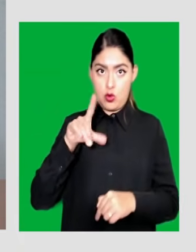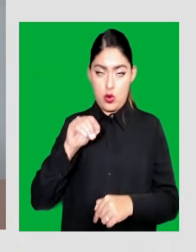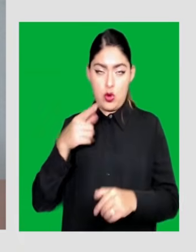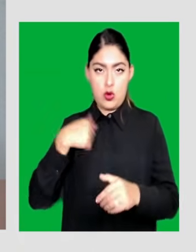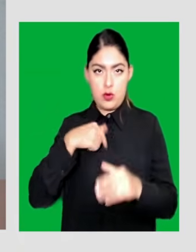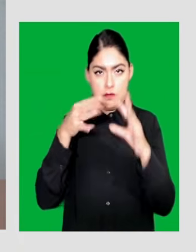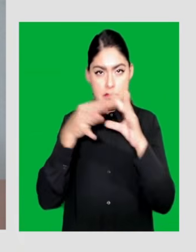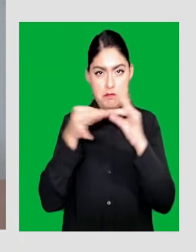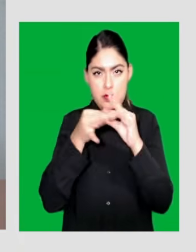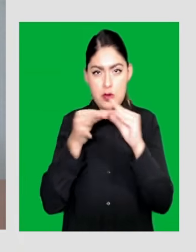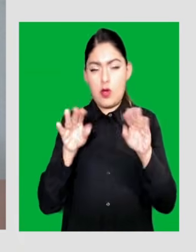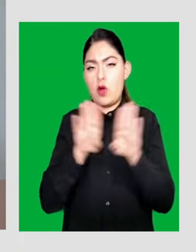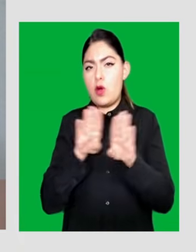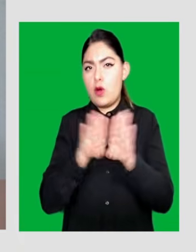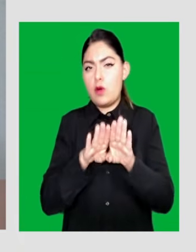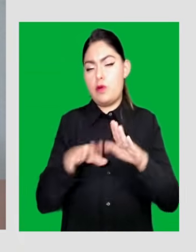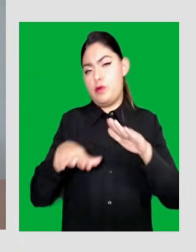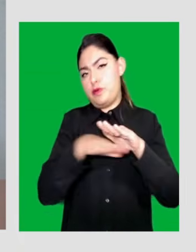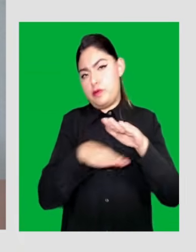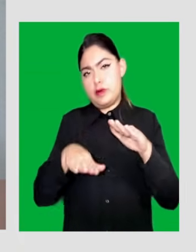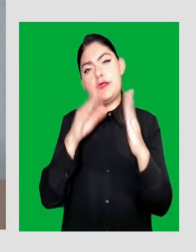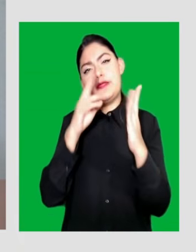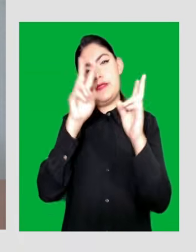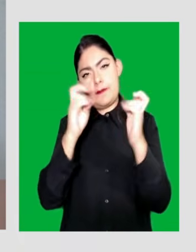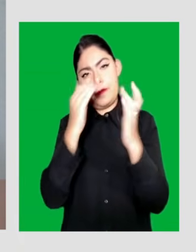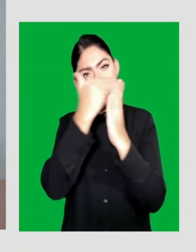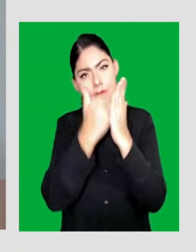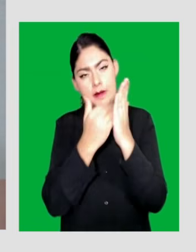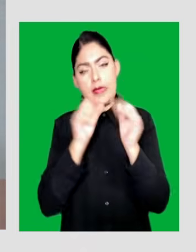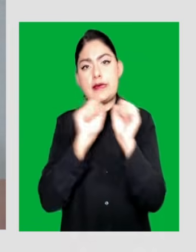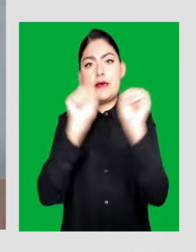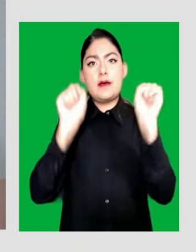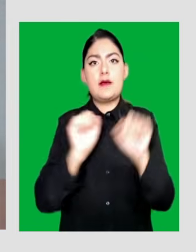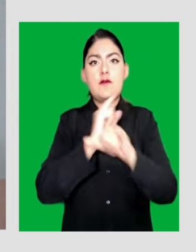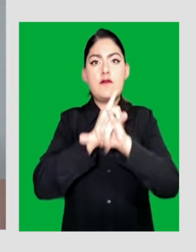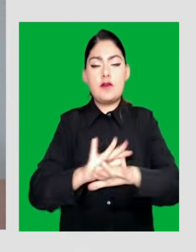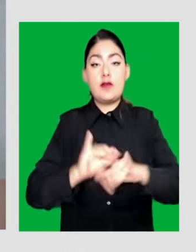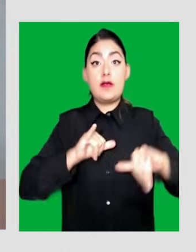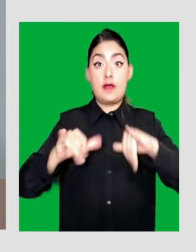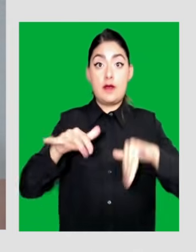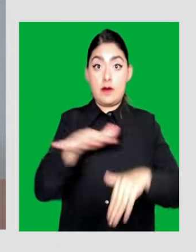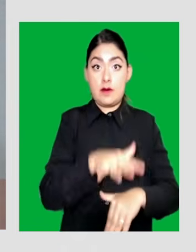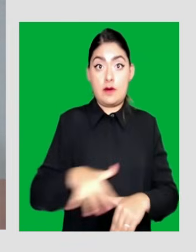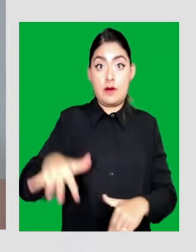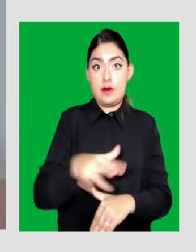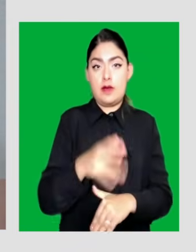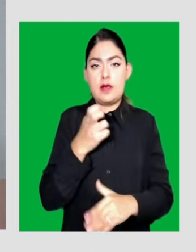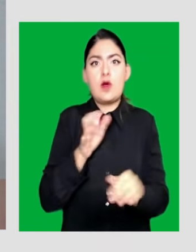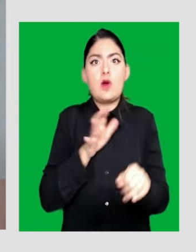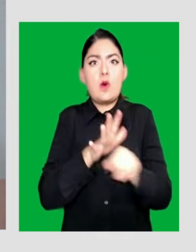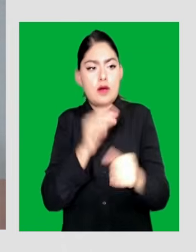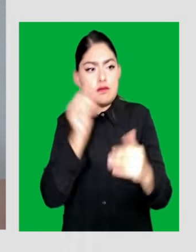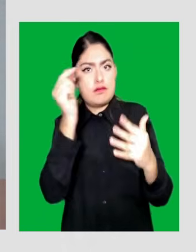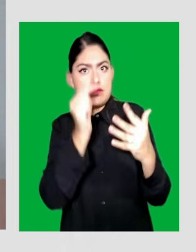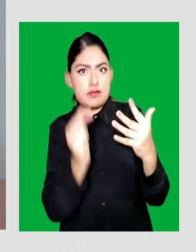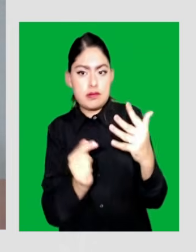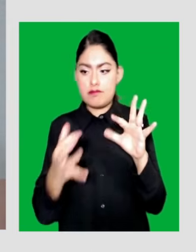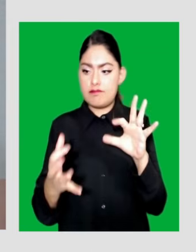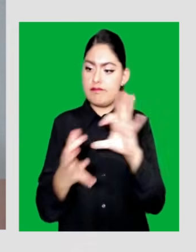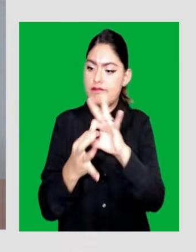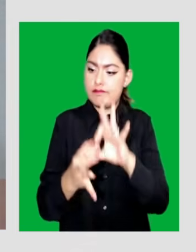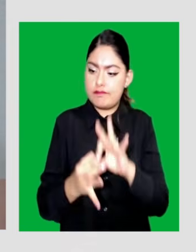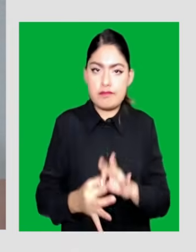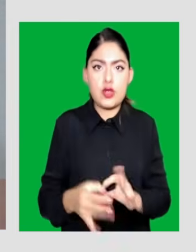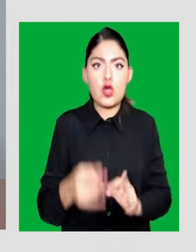Bienvenidos al primer módulo de nuestro curso sobre visualización y análisis de datos geoespaciales. En este